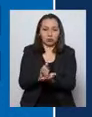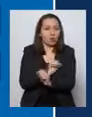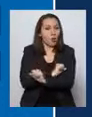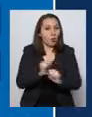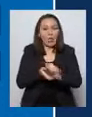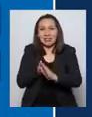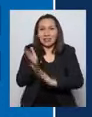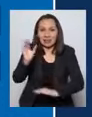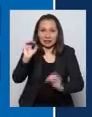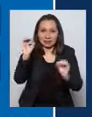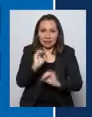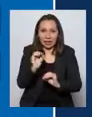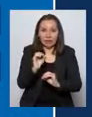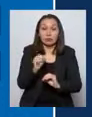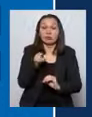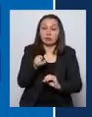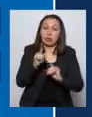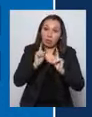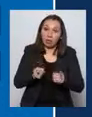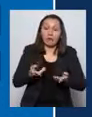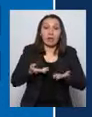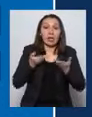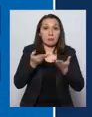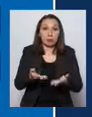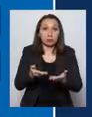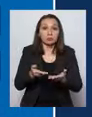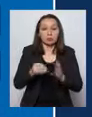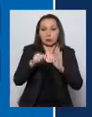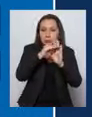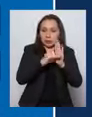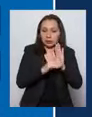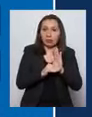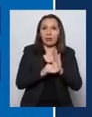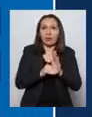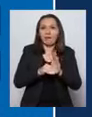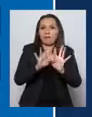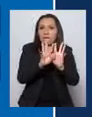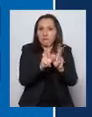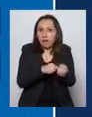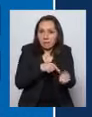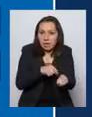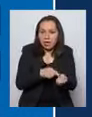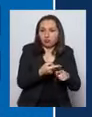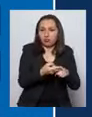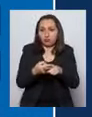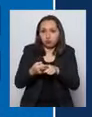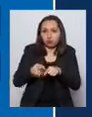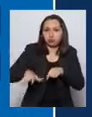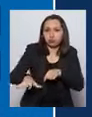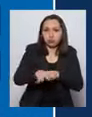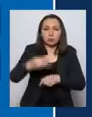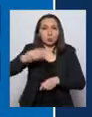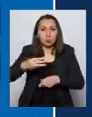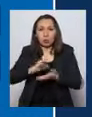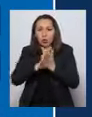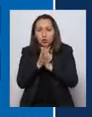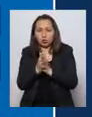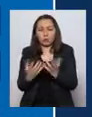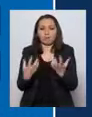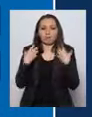obligatoria y tenemos que disponer lo medidas familiares sociales municipales en fin